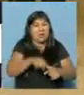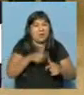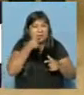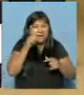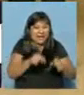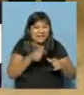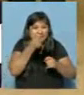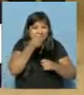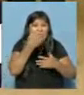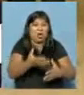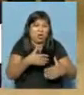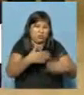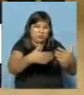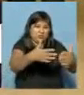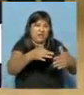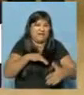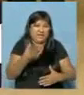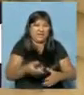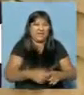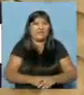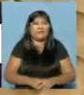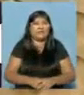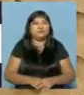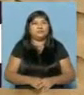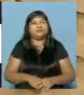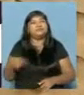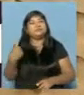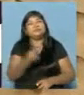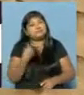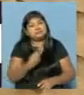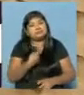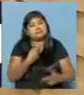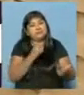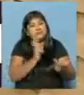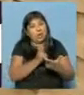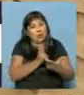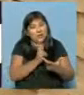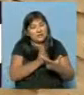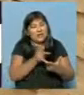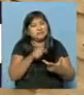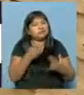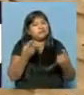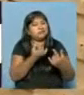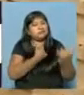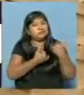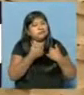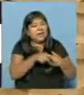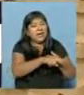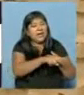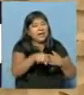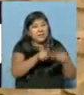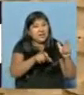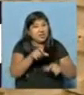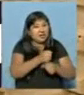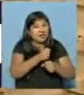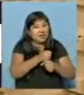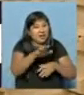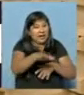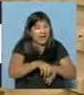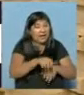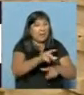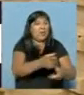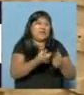mejor calidad de vida y un mejor futuro para todos. Hemos conversado sobre las necesidades del sector y, bueno, por sobre todo la